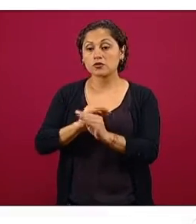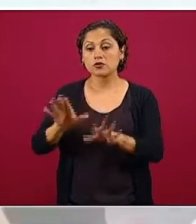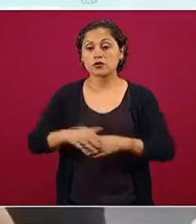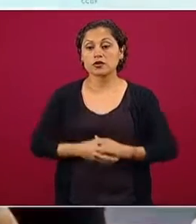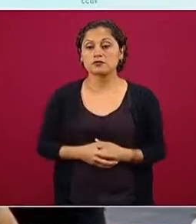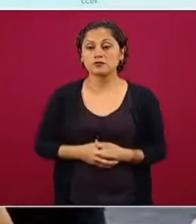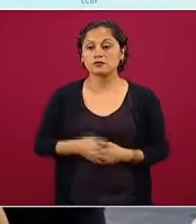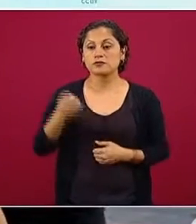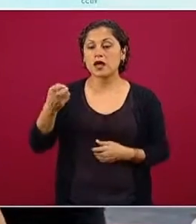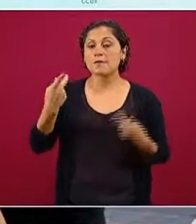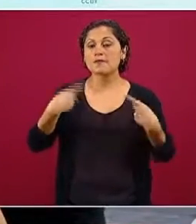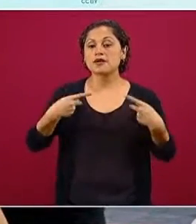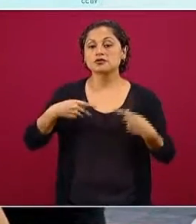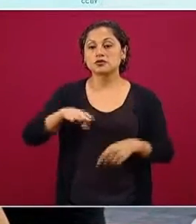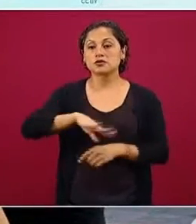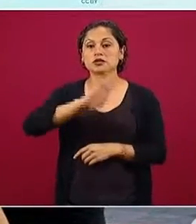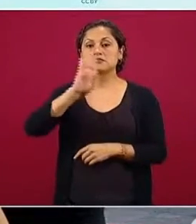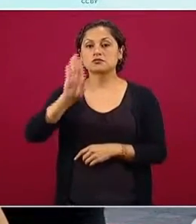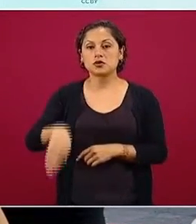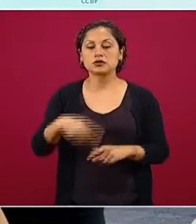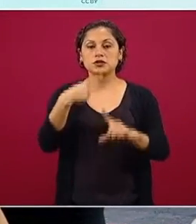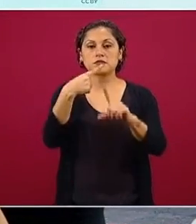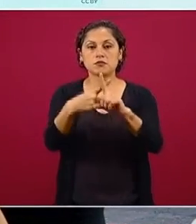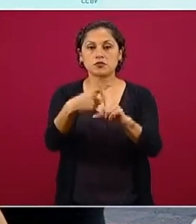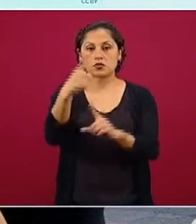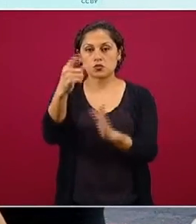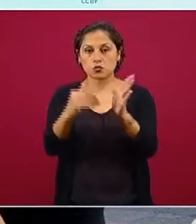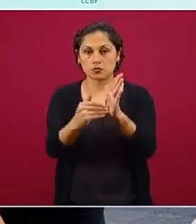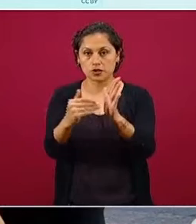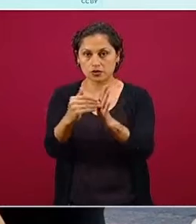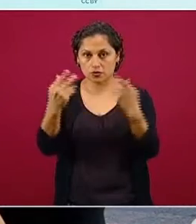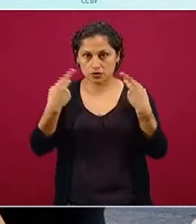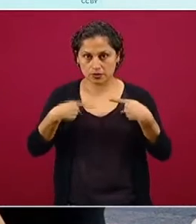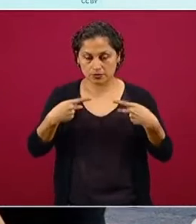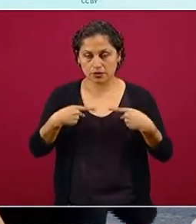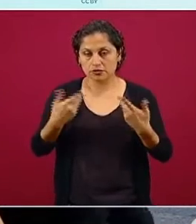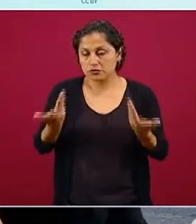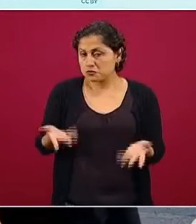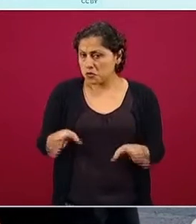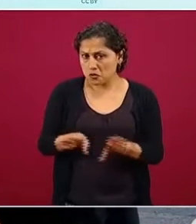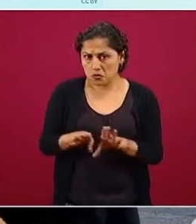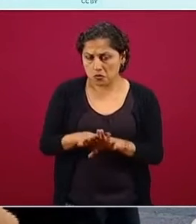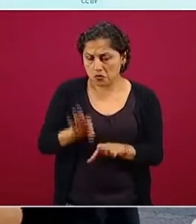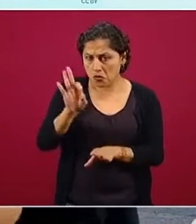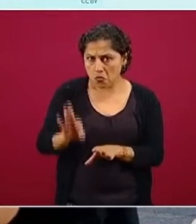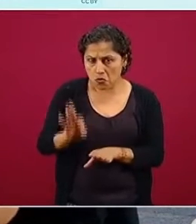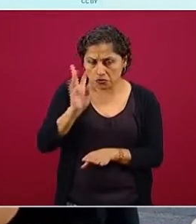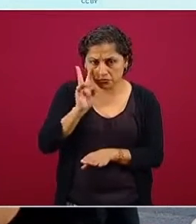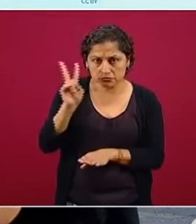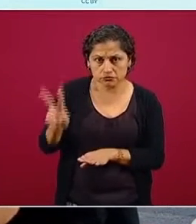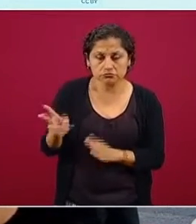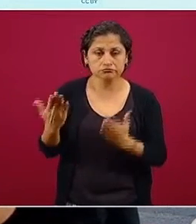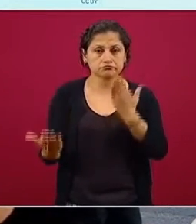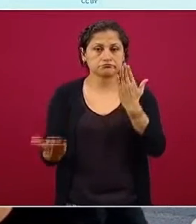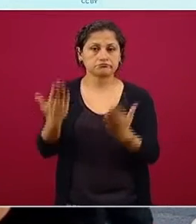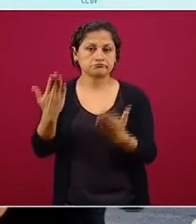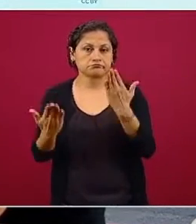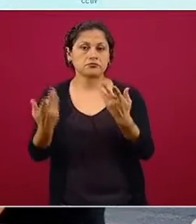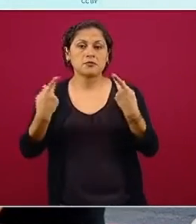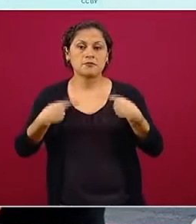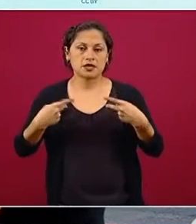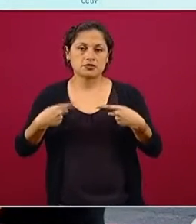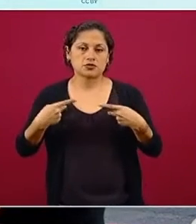de defunciones por millón de habitantes. En términos numéricos, se puede comparar las poblaciones, a pesar de que